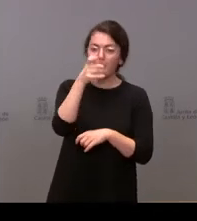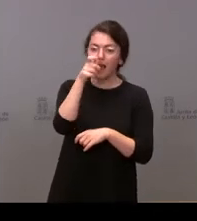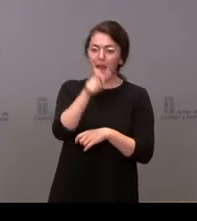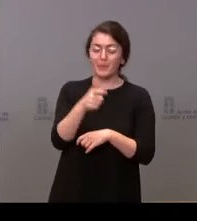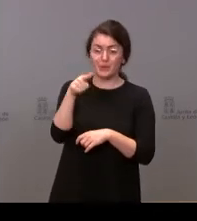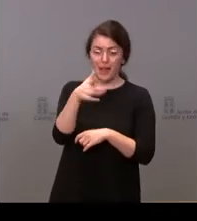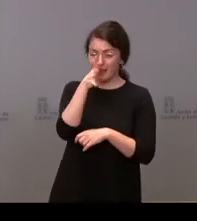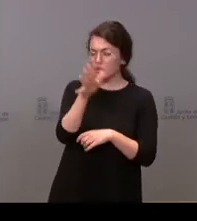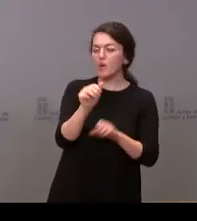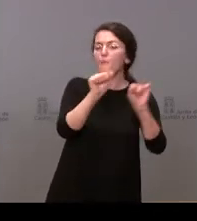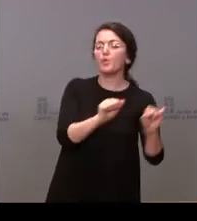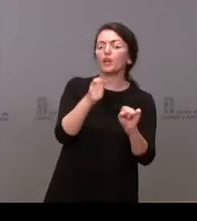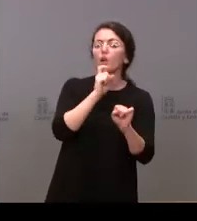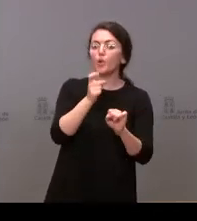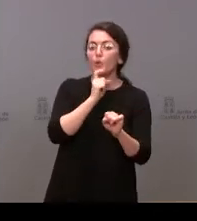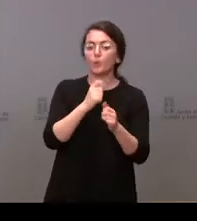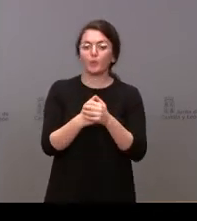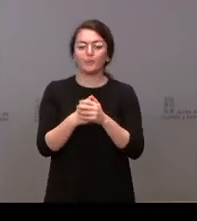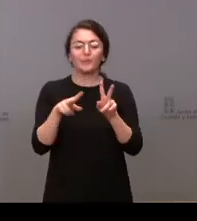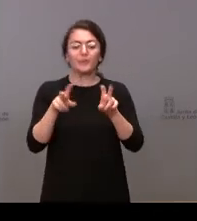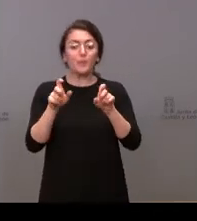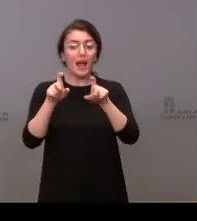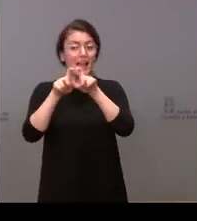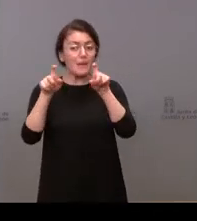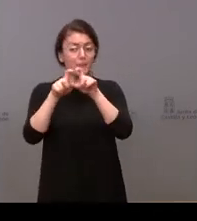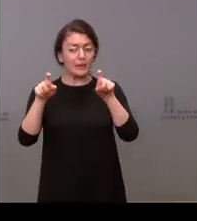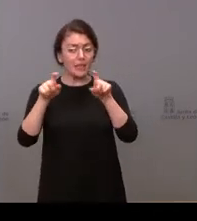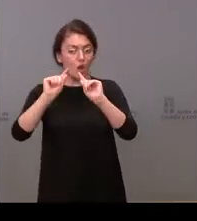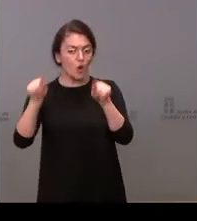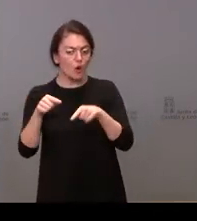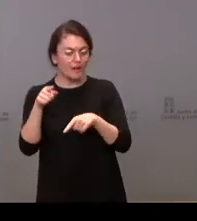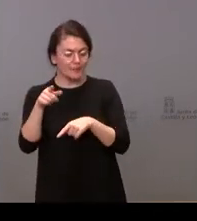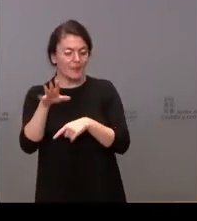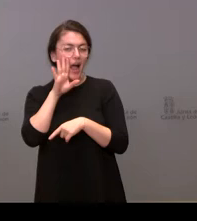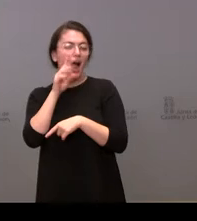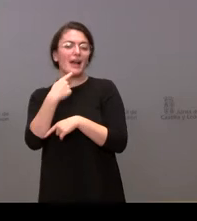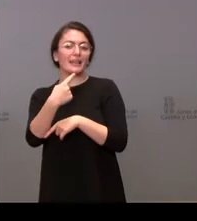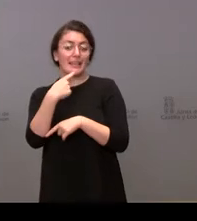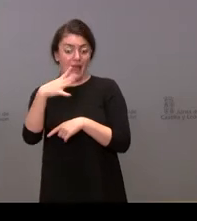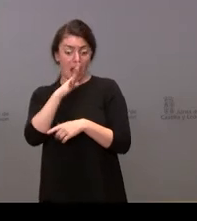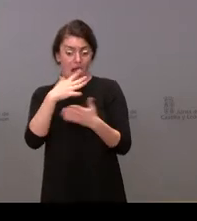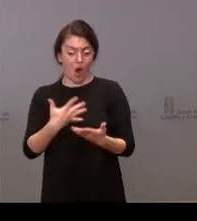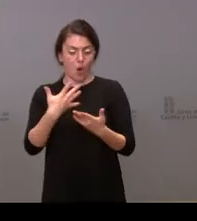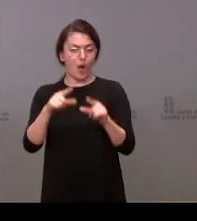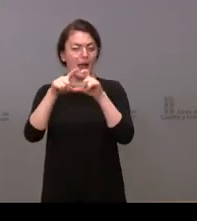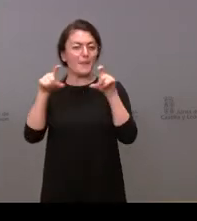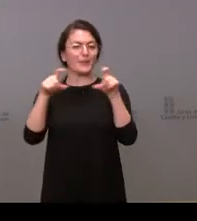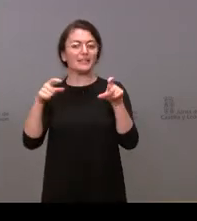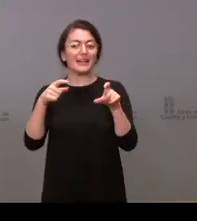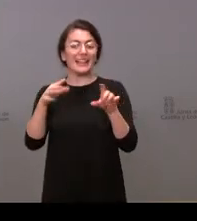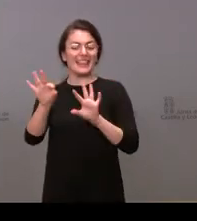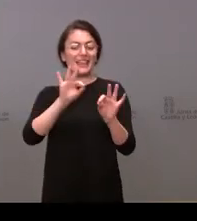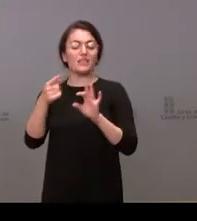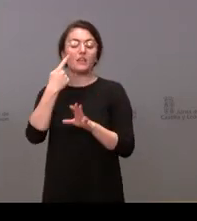las corporaciones locales, usted ha dicho que ahora las corporaciones van a decidir también qué